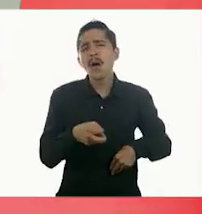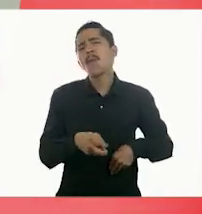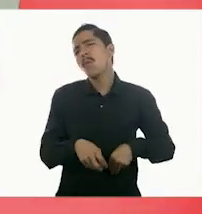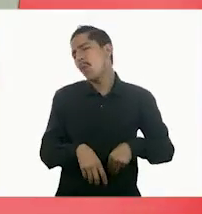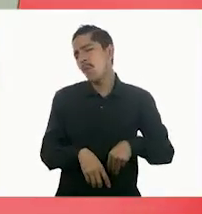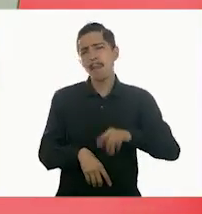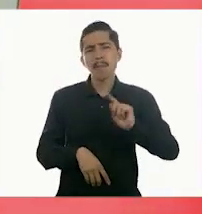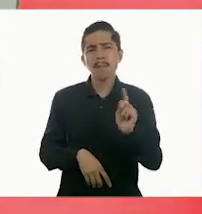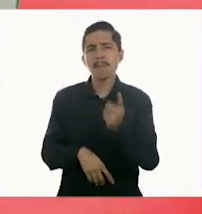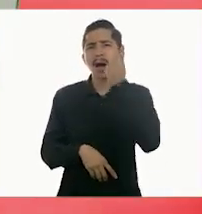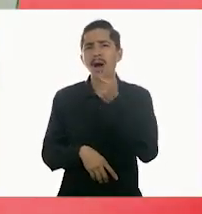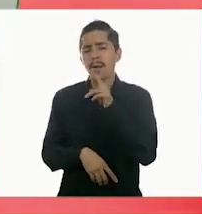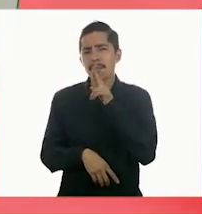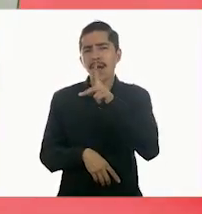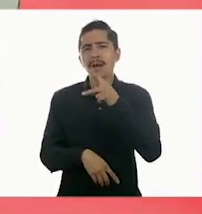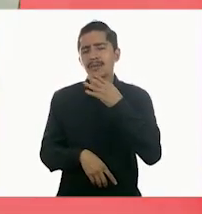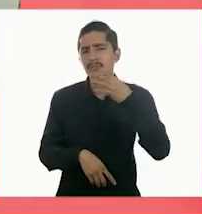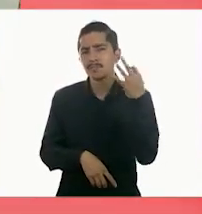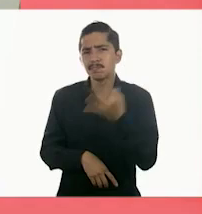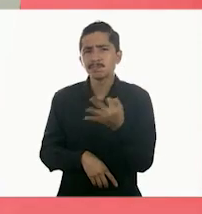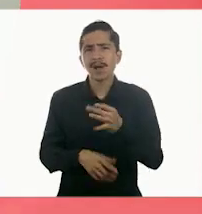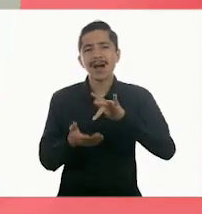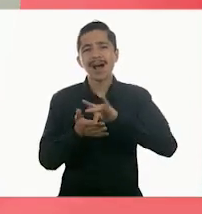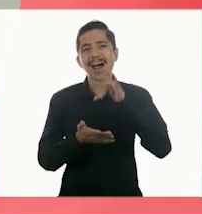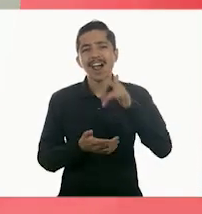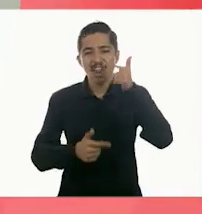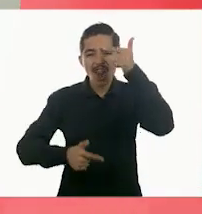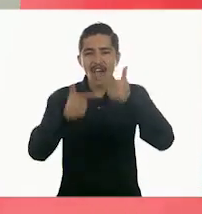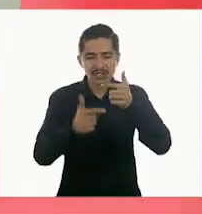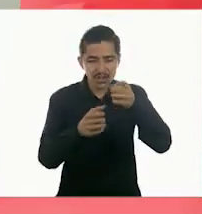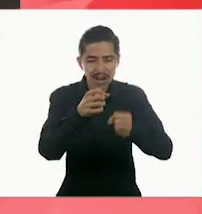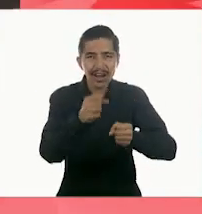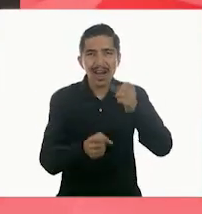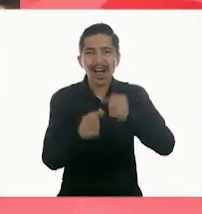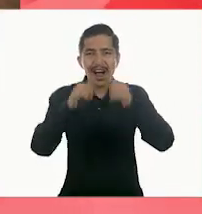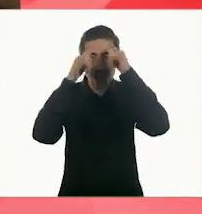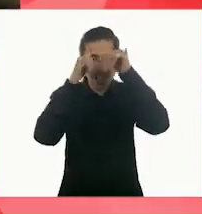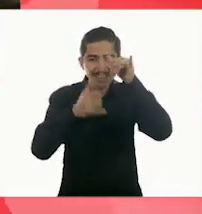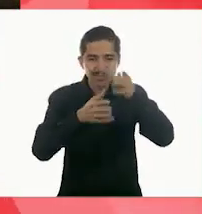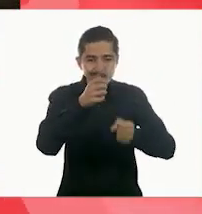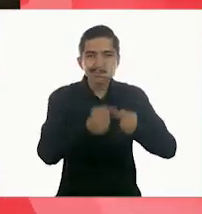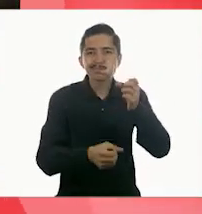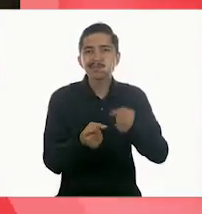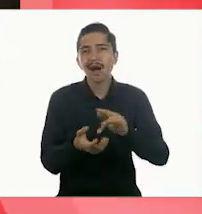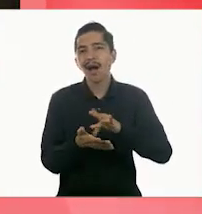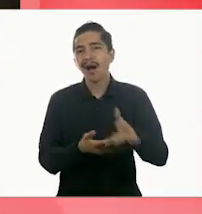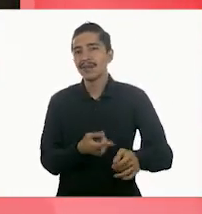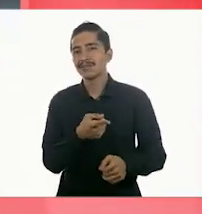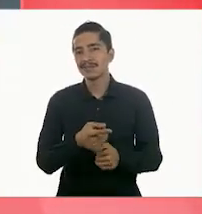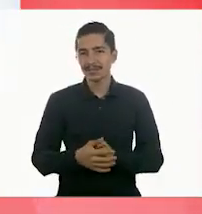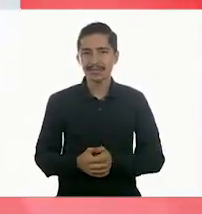inmejorable. Gracias a la gran producción lechera de sus hatos ganaderos.